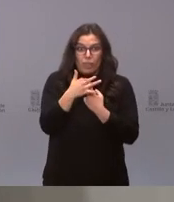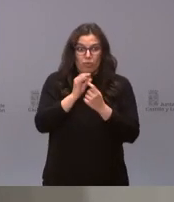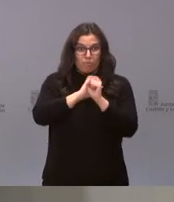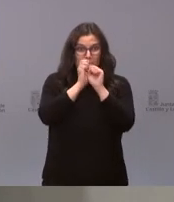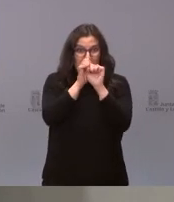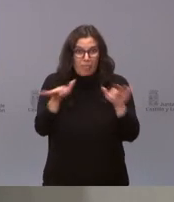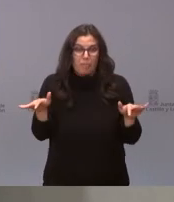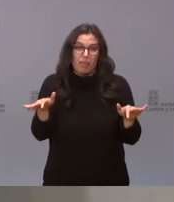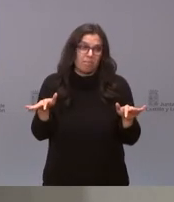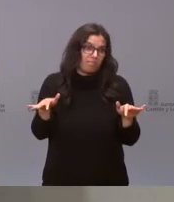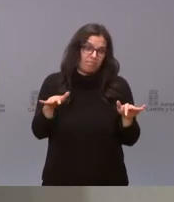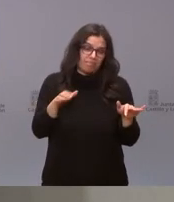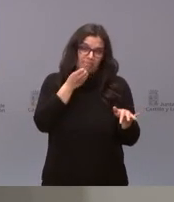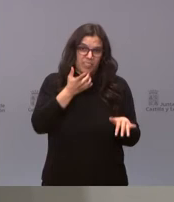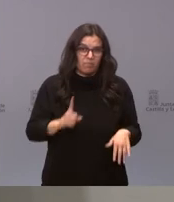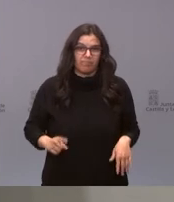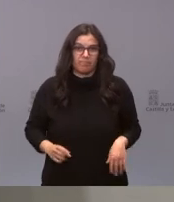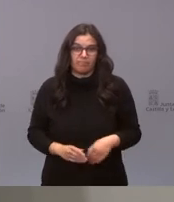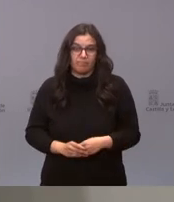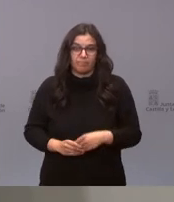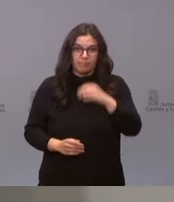no es bueno